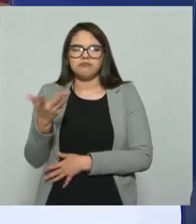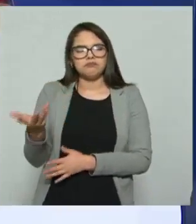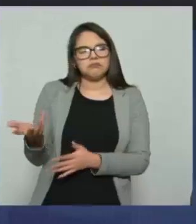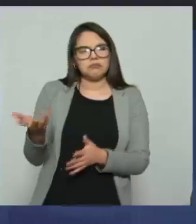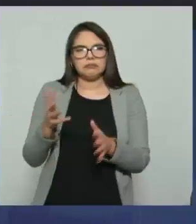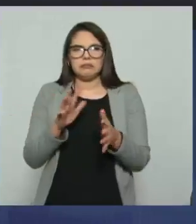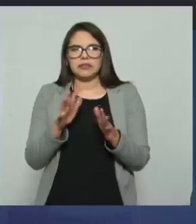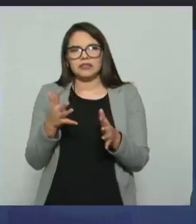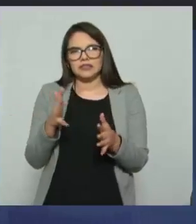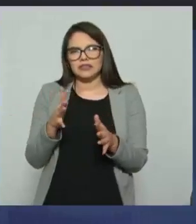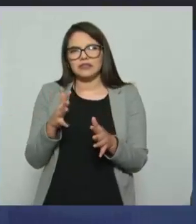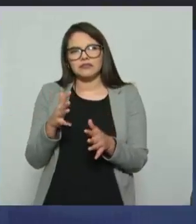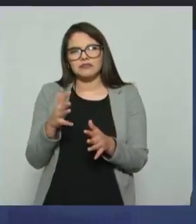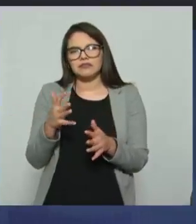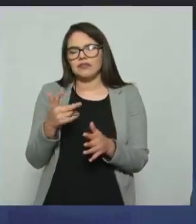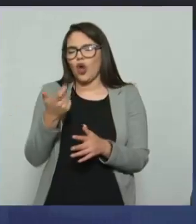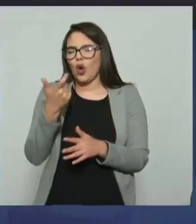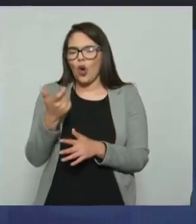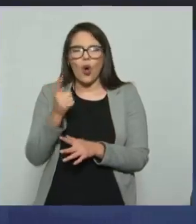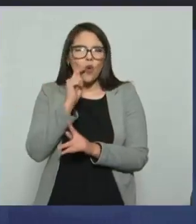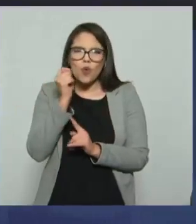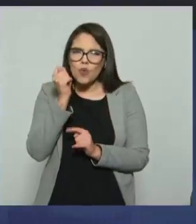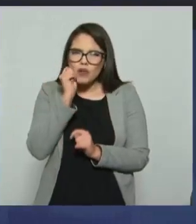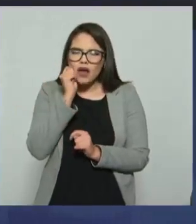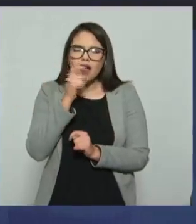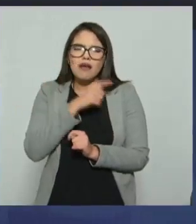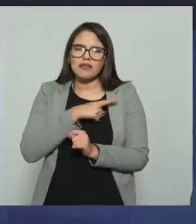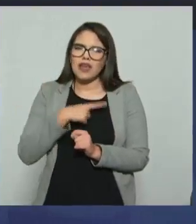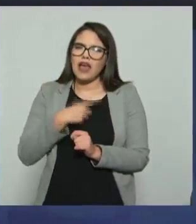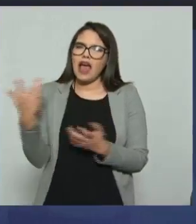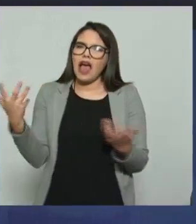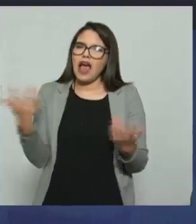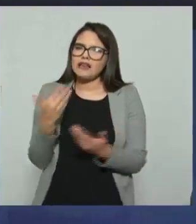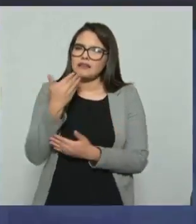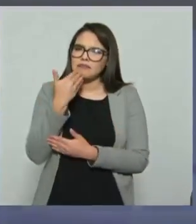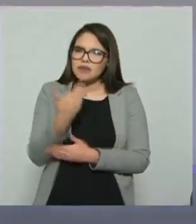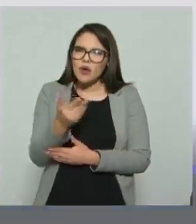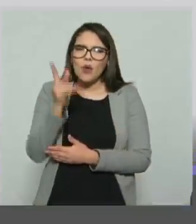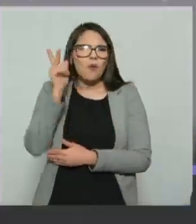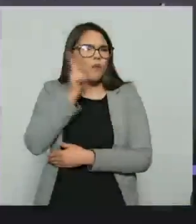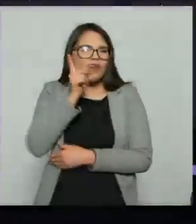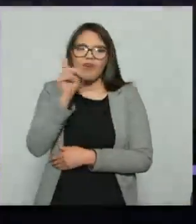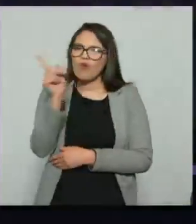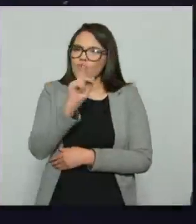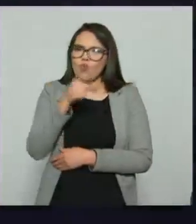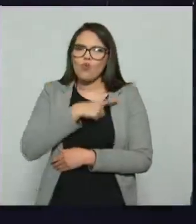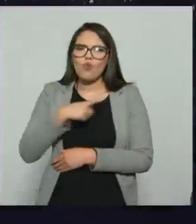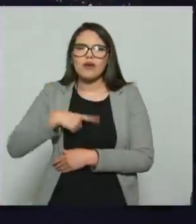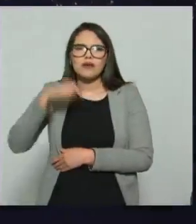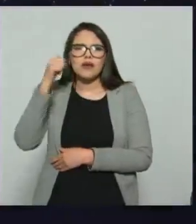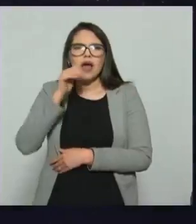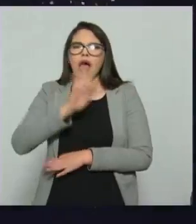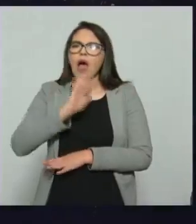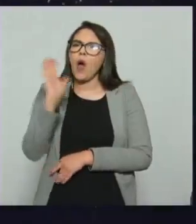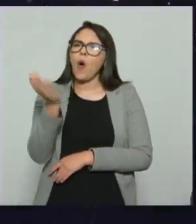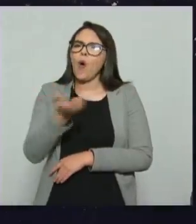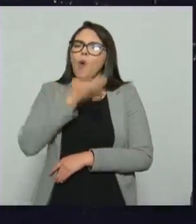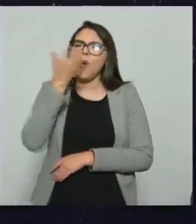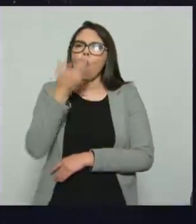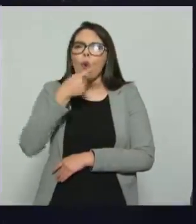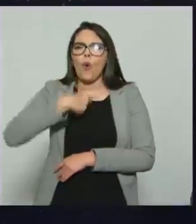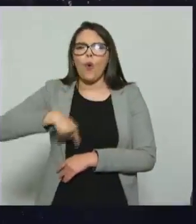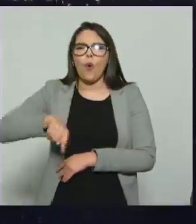por el costo, pero de veras hagamos esto, no hagamos la prueba, que se vuelva parte de nuestros hábitos